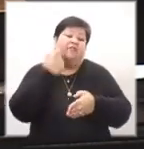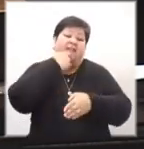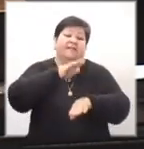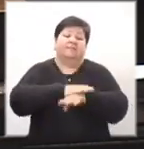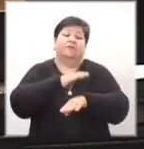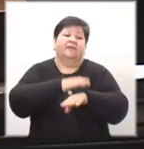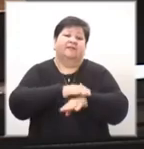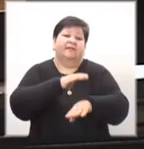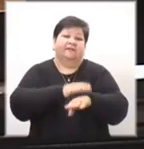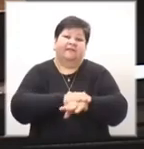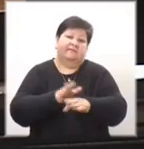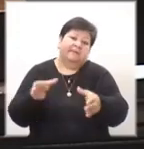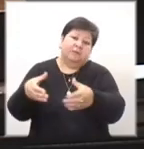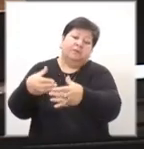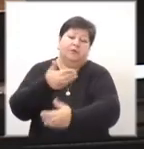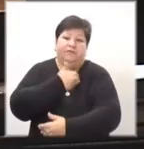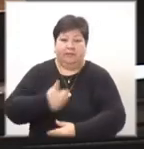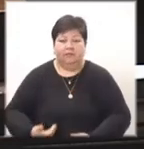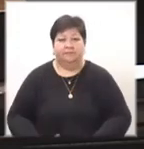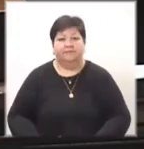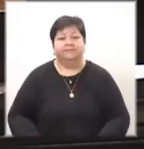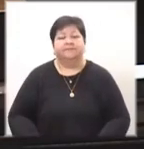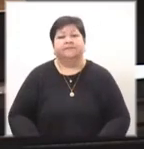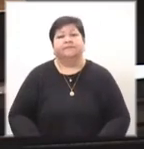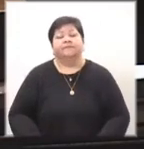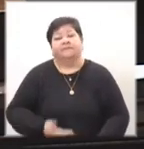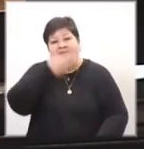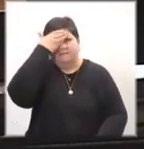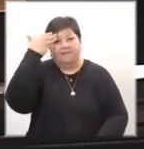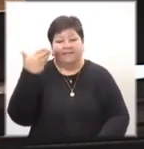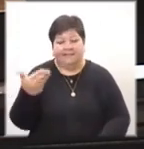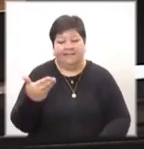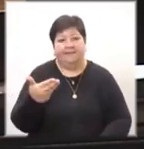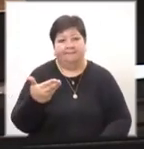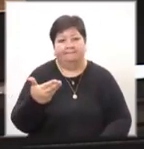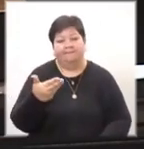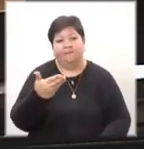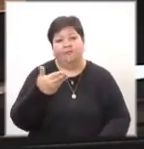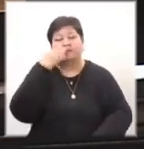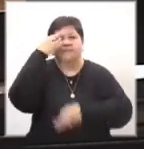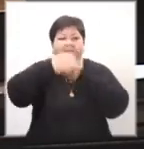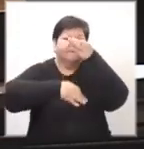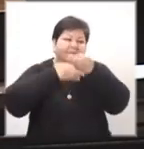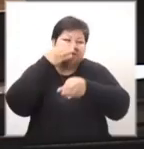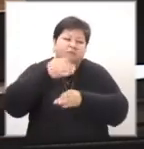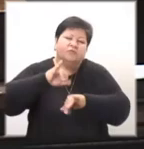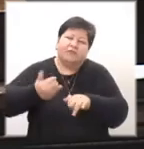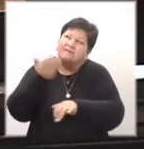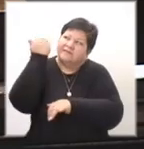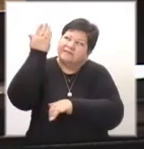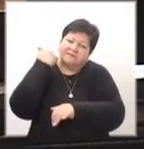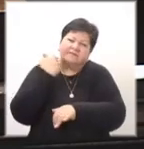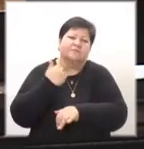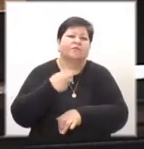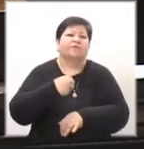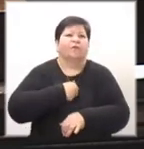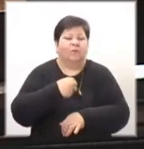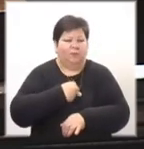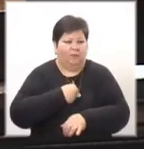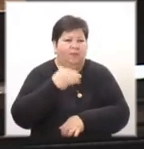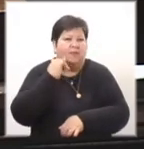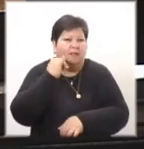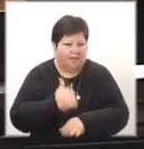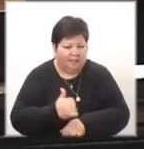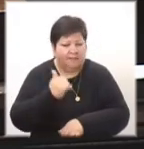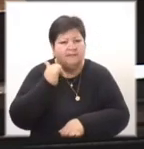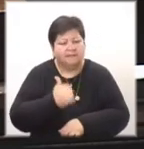coalición. El Frente Amplio ha manifestado desde hace tiempo su voluntad de contribuir a una